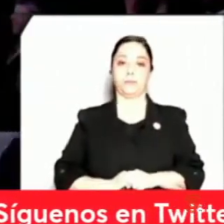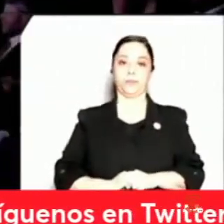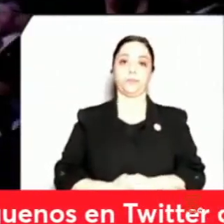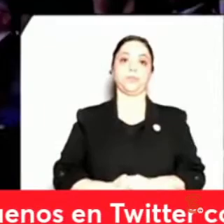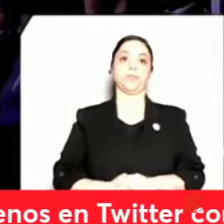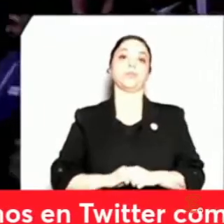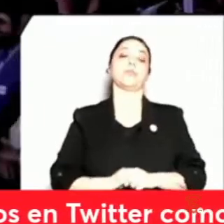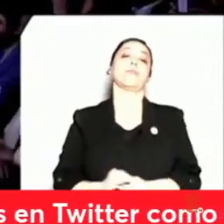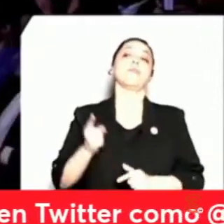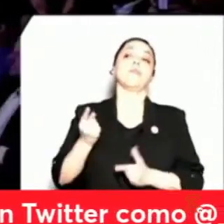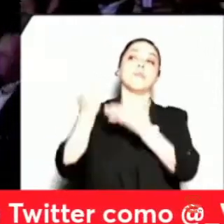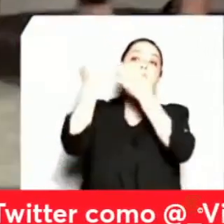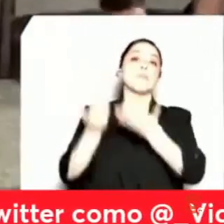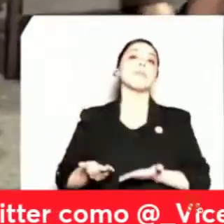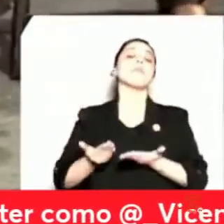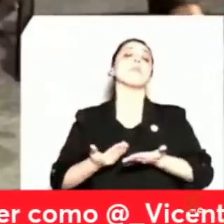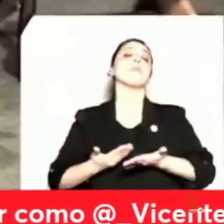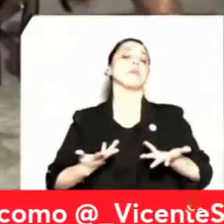él es